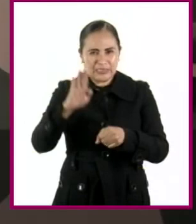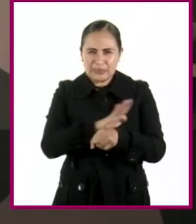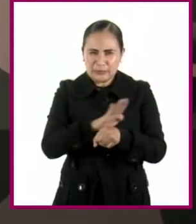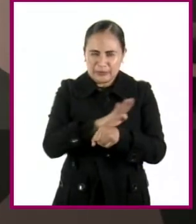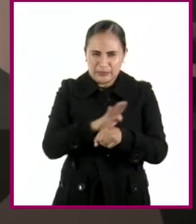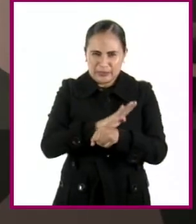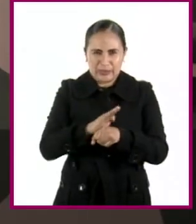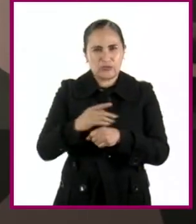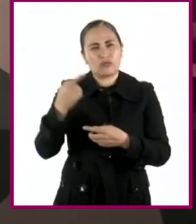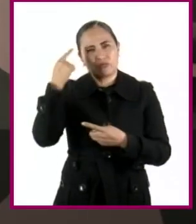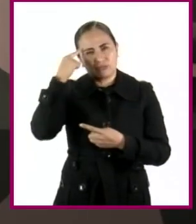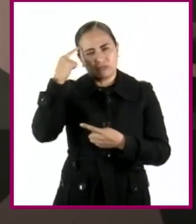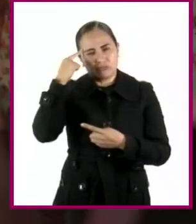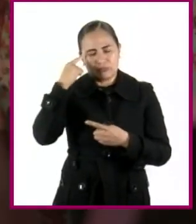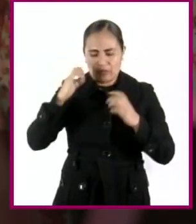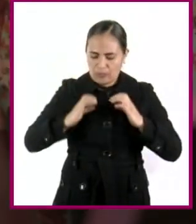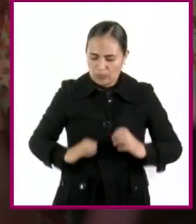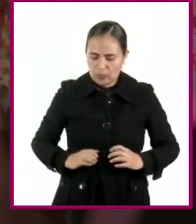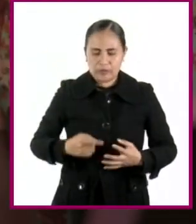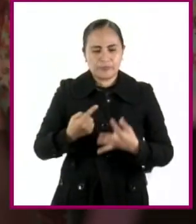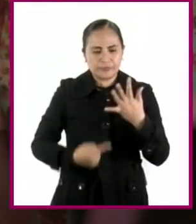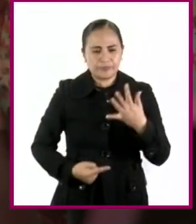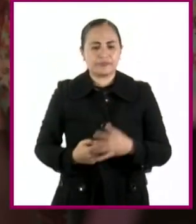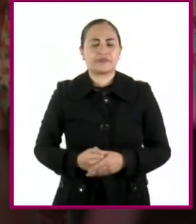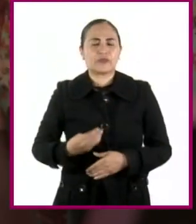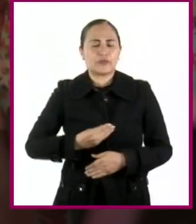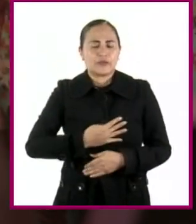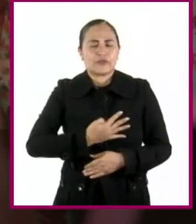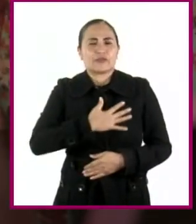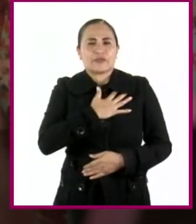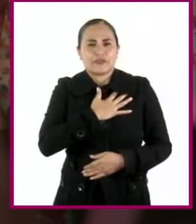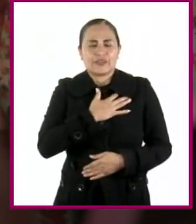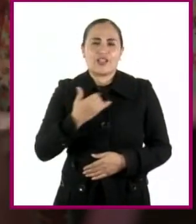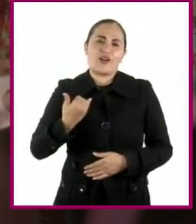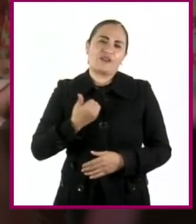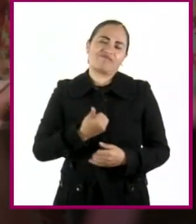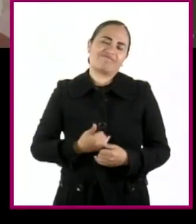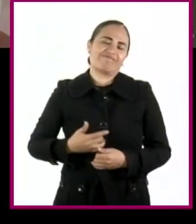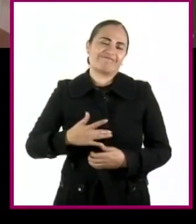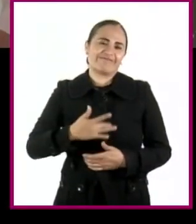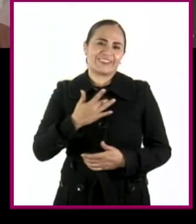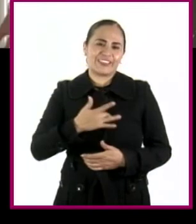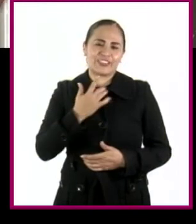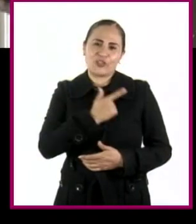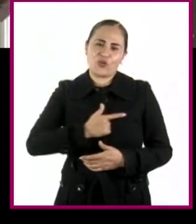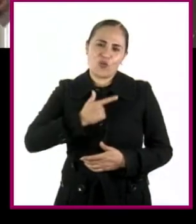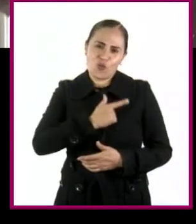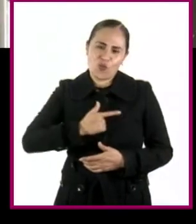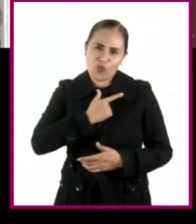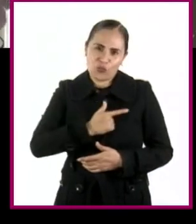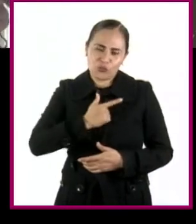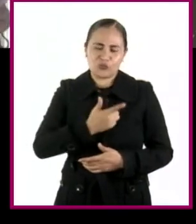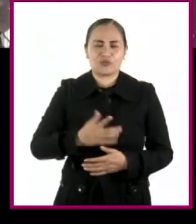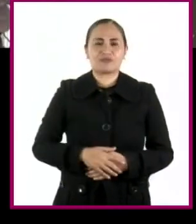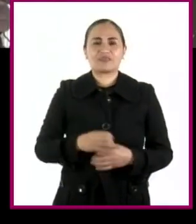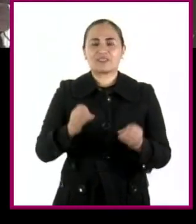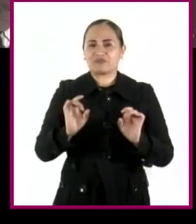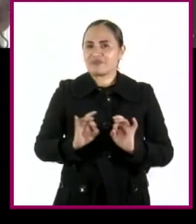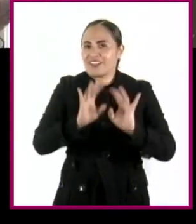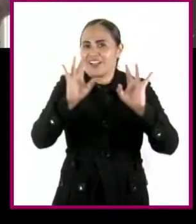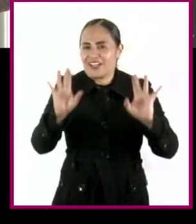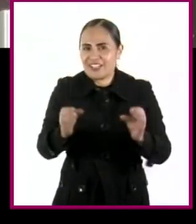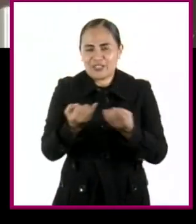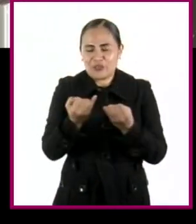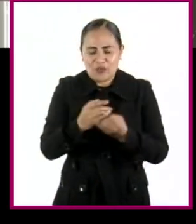emocionales. Minimización de la tensión. Placer, diversión y espontaneidad. Íntima conexión y sensación